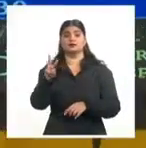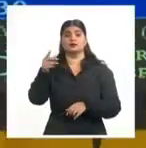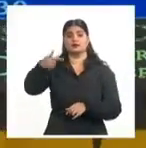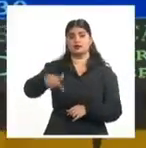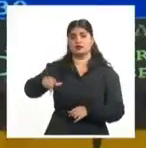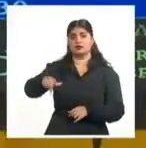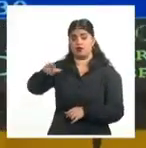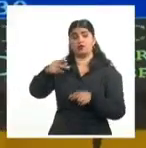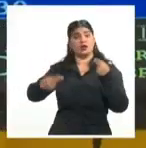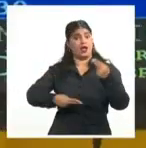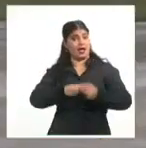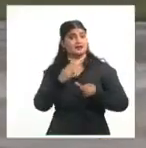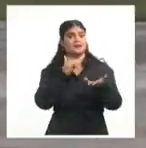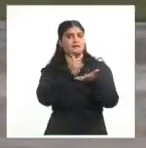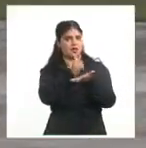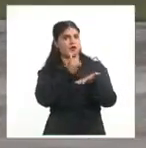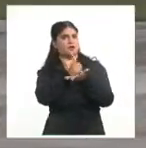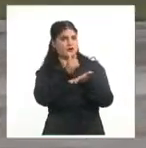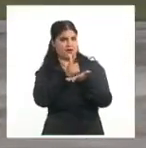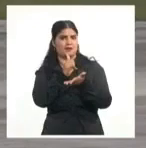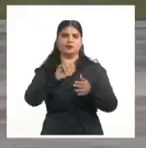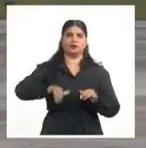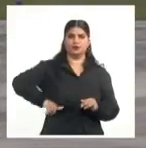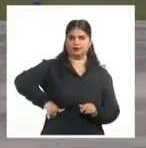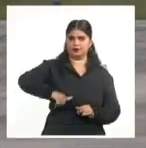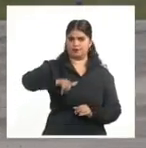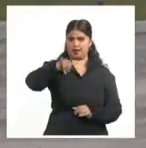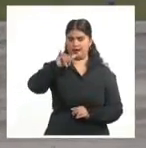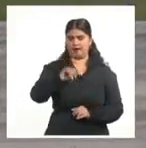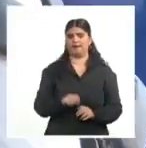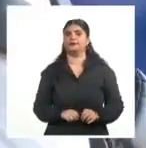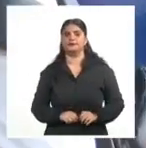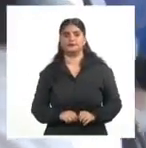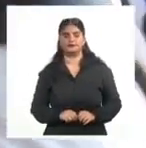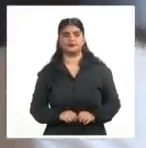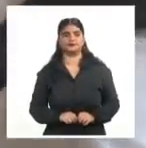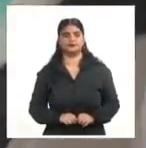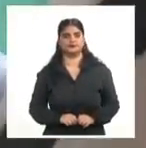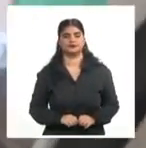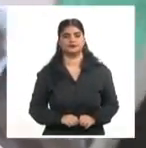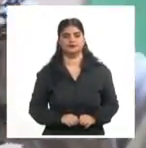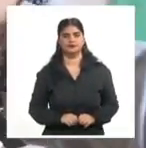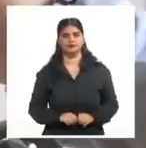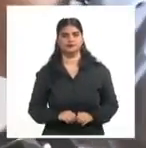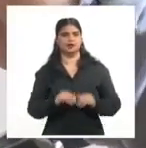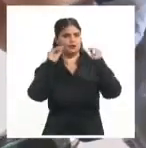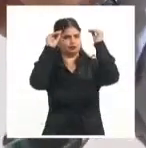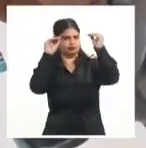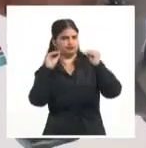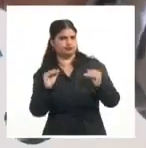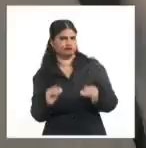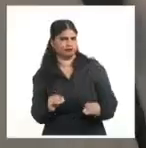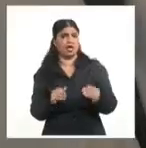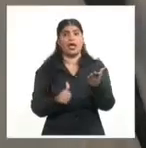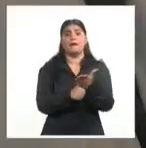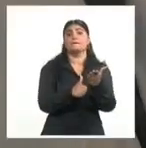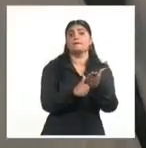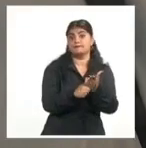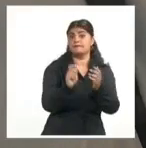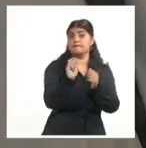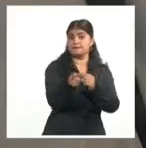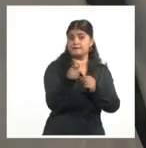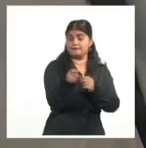tendrán lugar todos los miércoles desde el Aeropuerto Internacional Ignacio Agramonte. Entre las opciones está el pago en moneda libremente